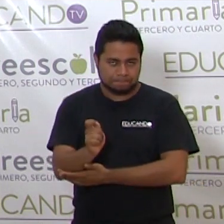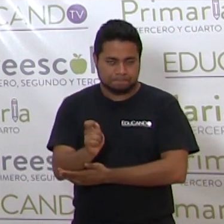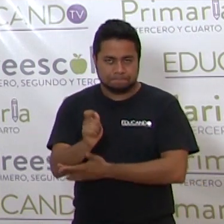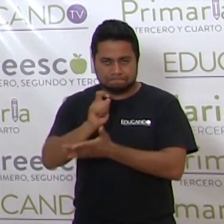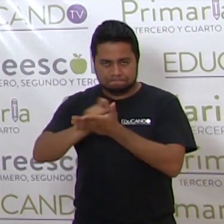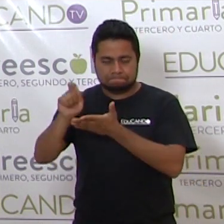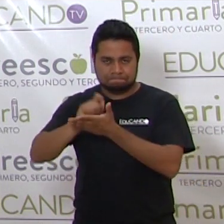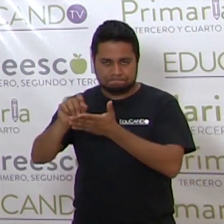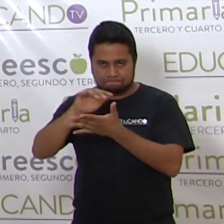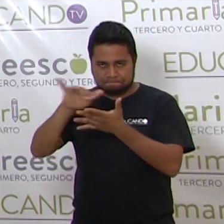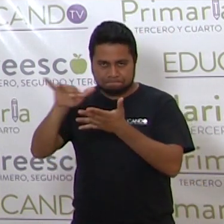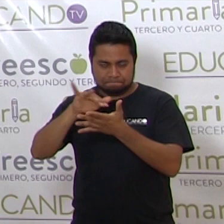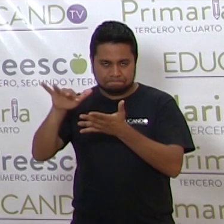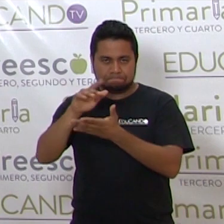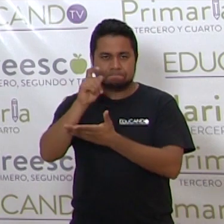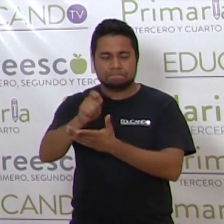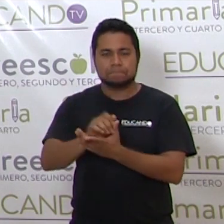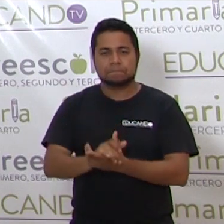ua